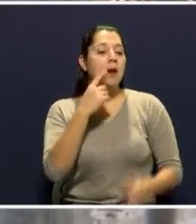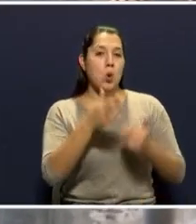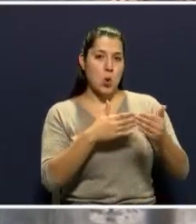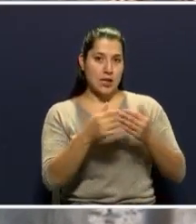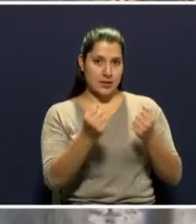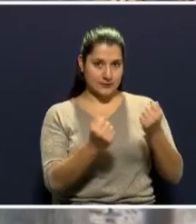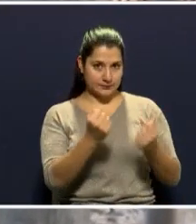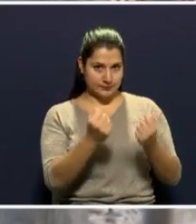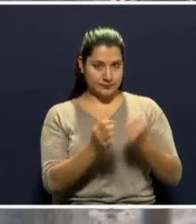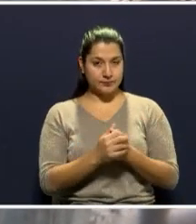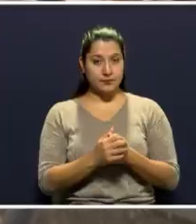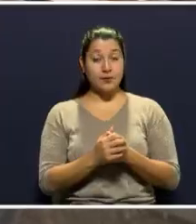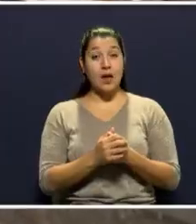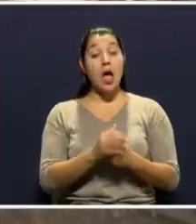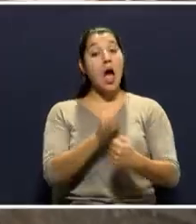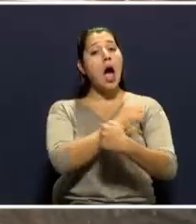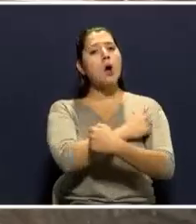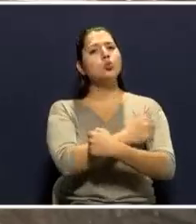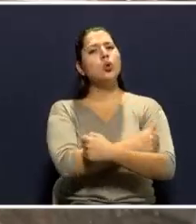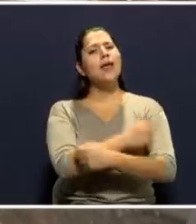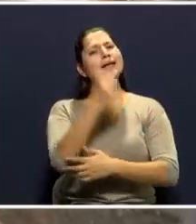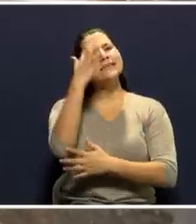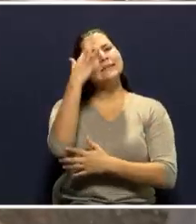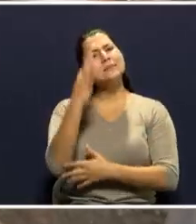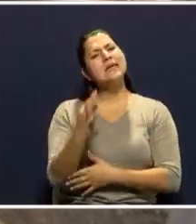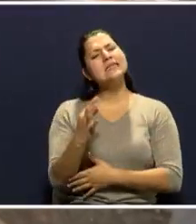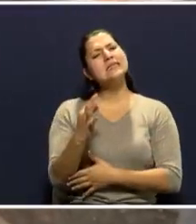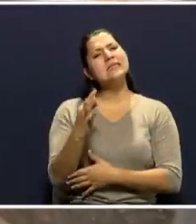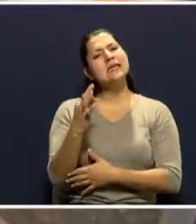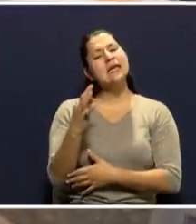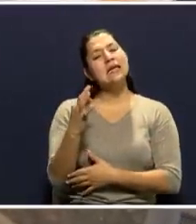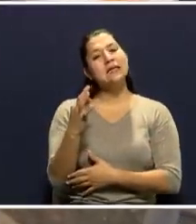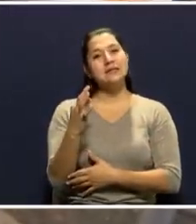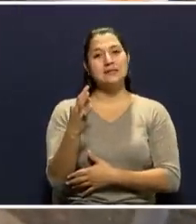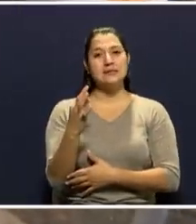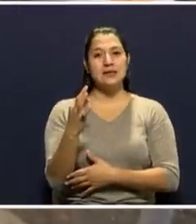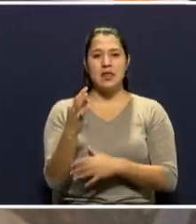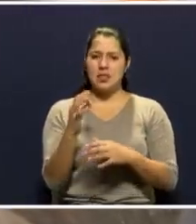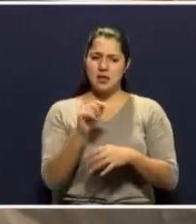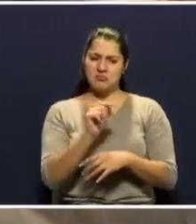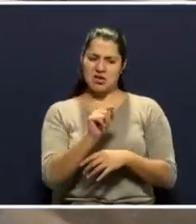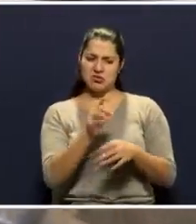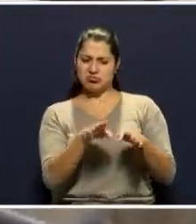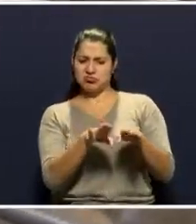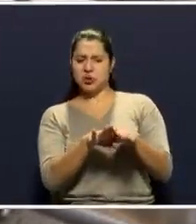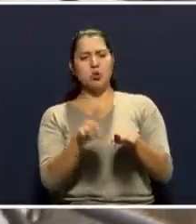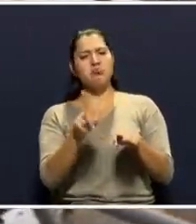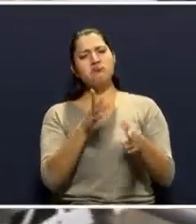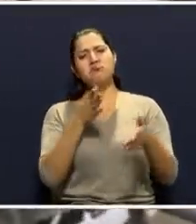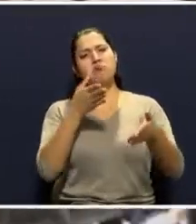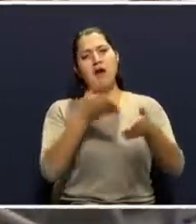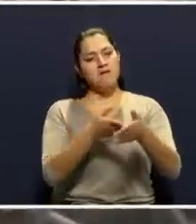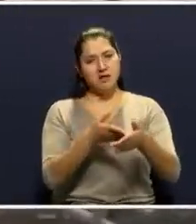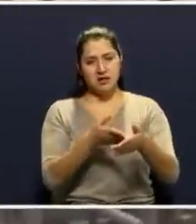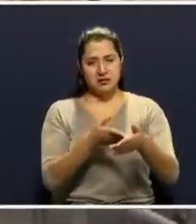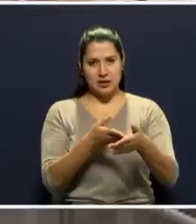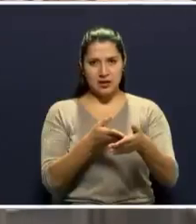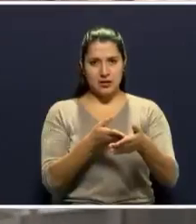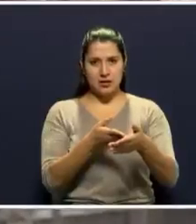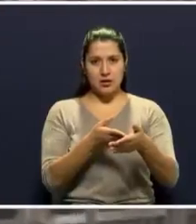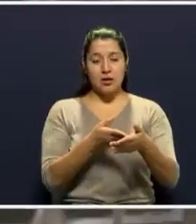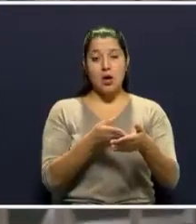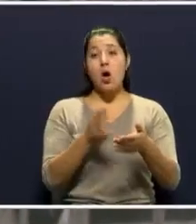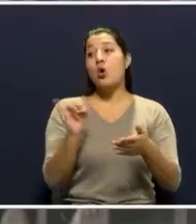vehículo. Las autoridades consideran que no existirá una afectación tan importante como las que